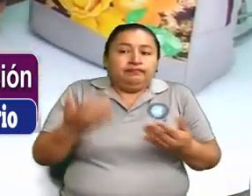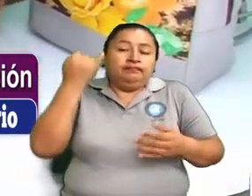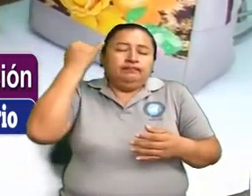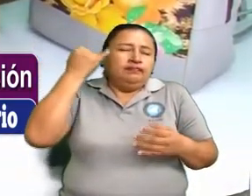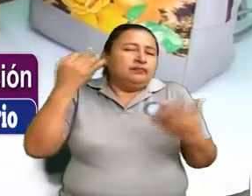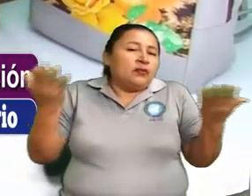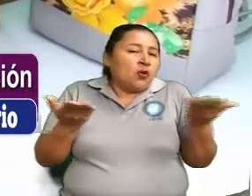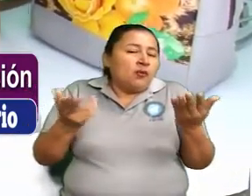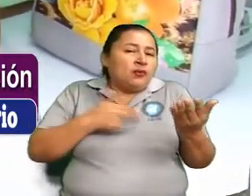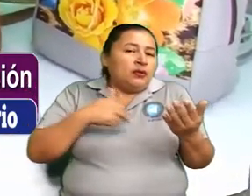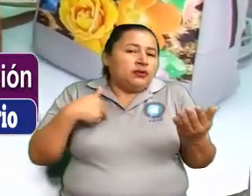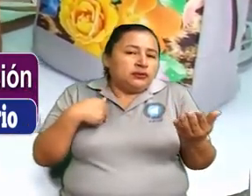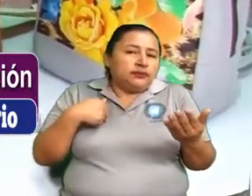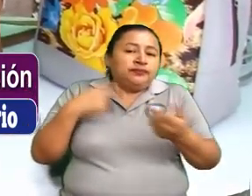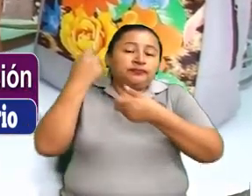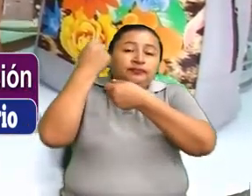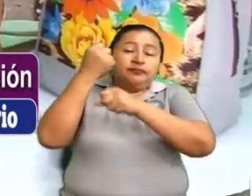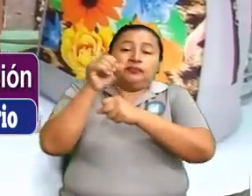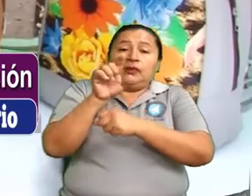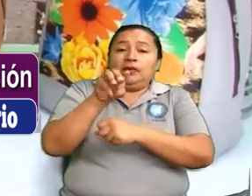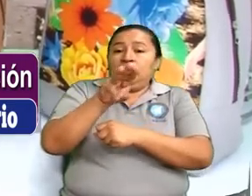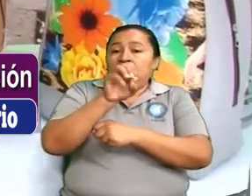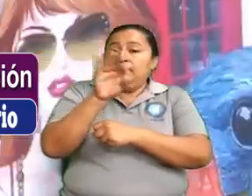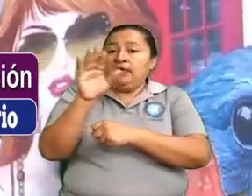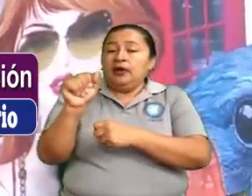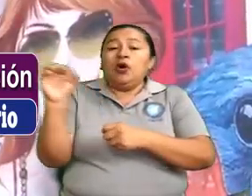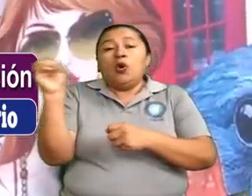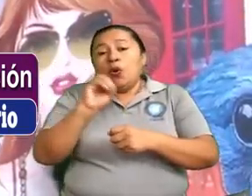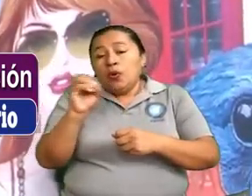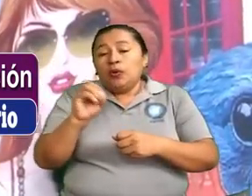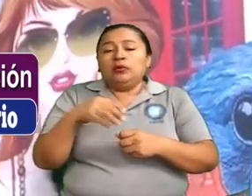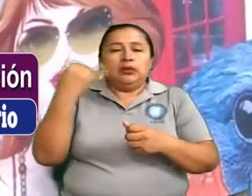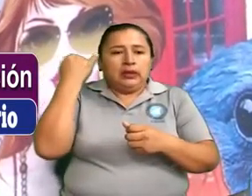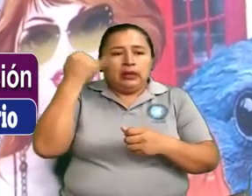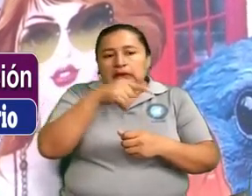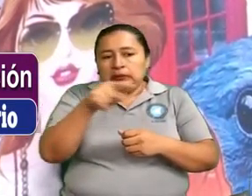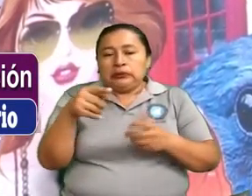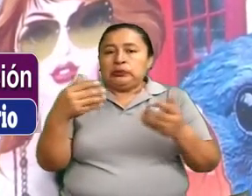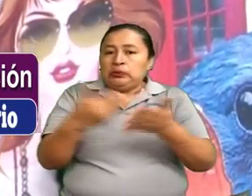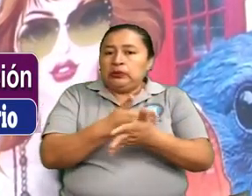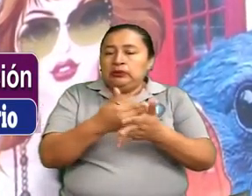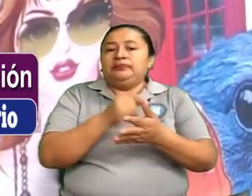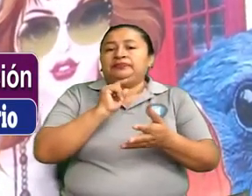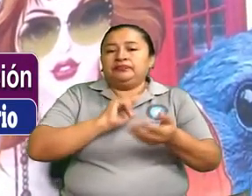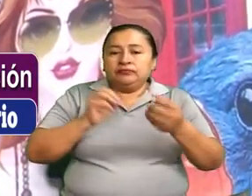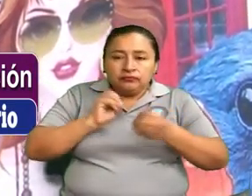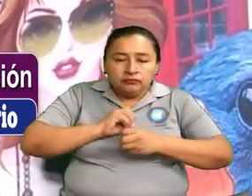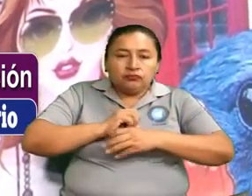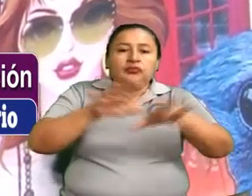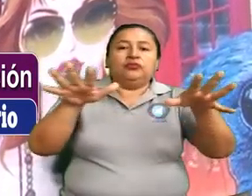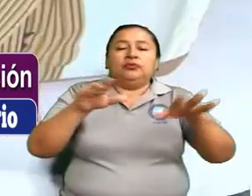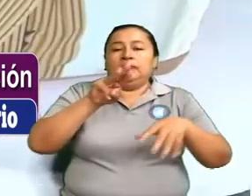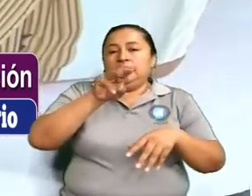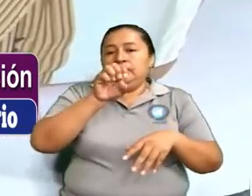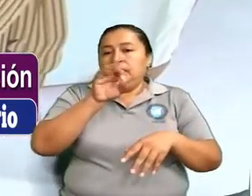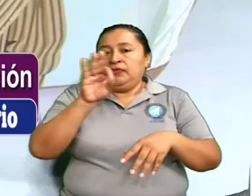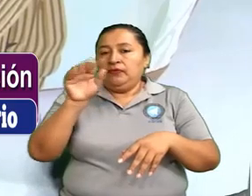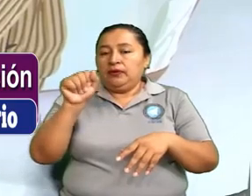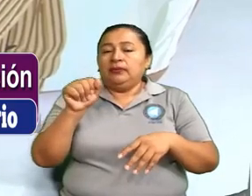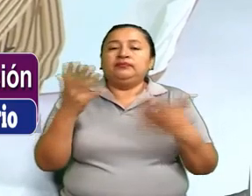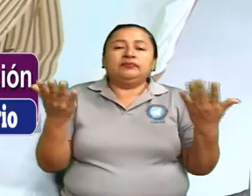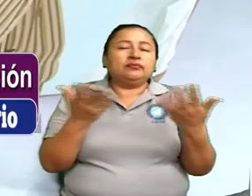que lidera el MEFCA o que precisamente a partir de esos emprendedores pues son proyectados a través del MEFCA. ¿Cómo se